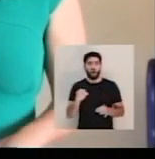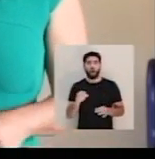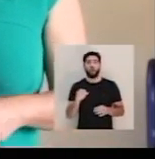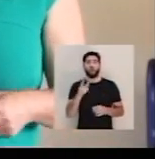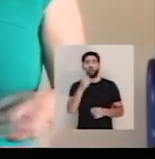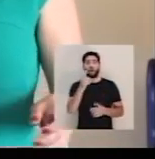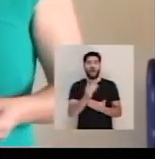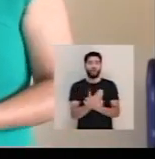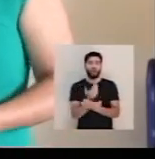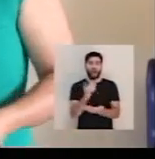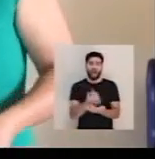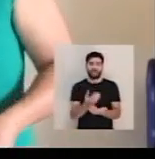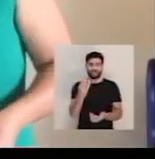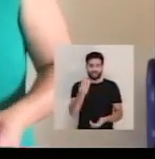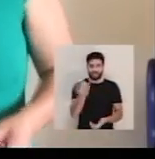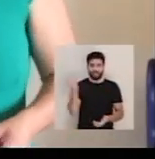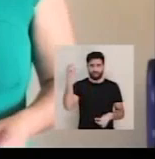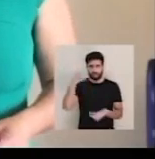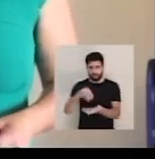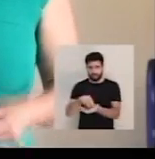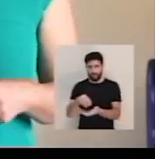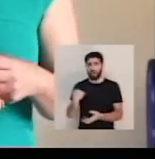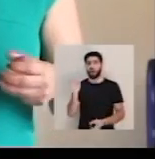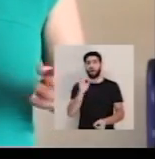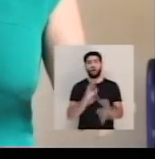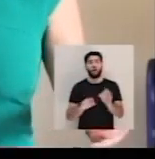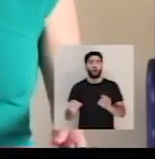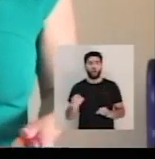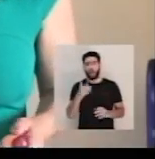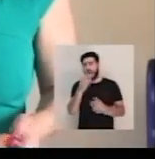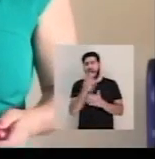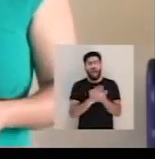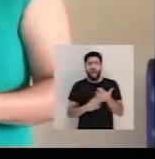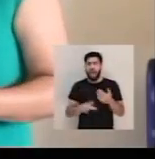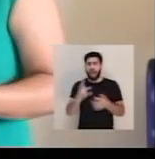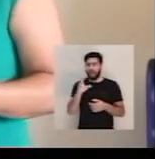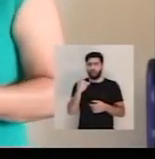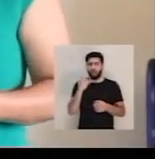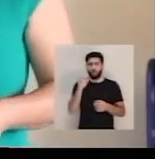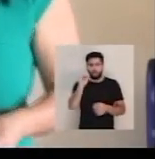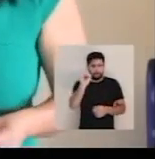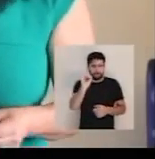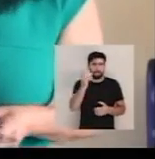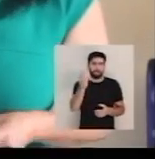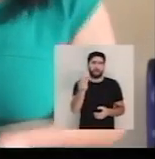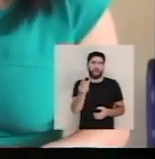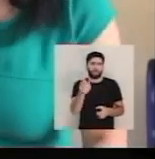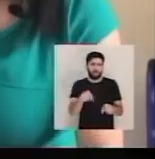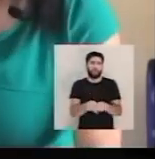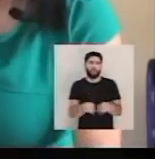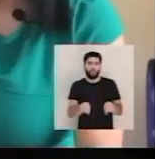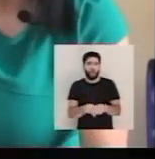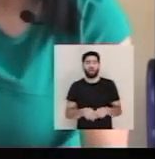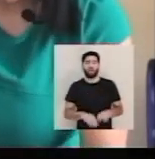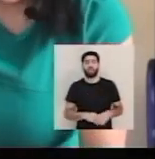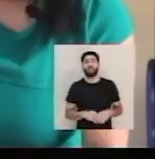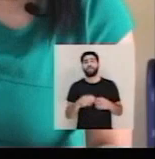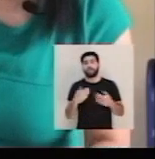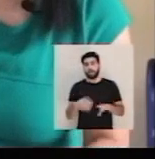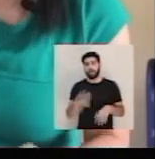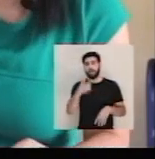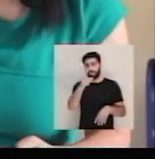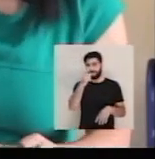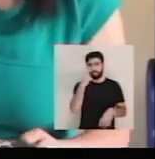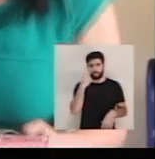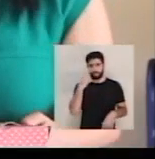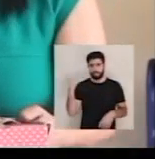de un aguacate o pueden utilizar un objeto redondo. Entonces, vamos a jugar. Vamos a poner